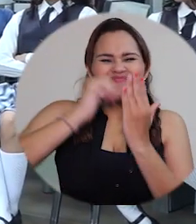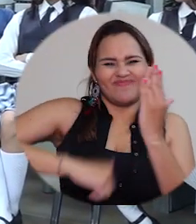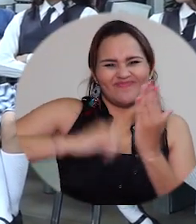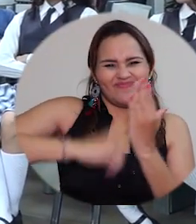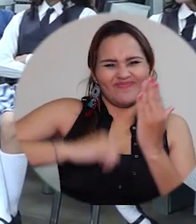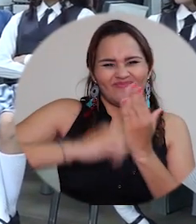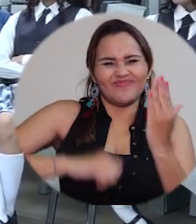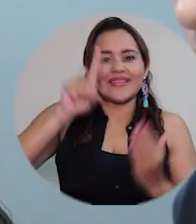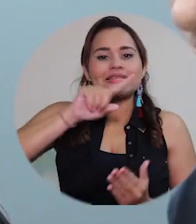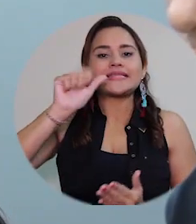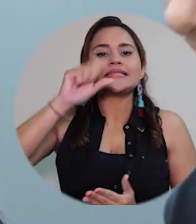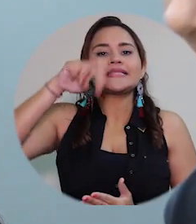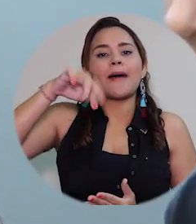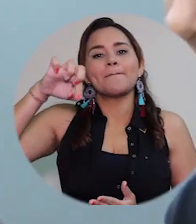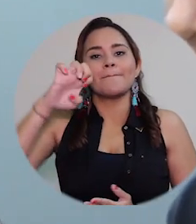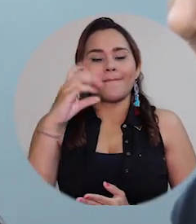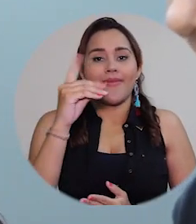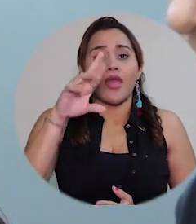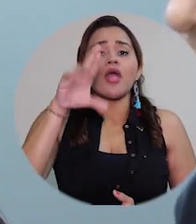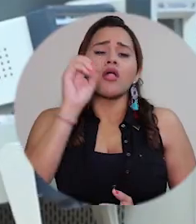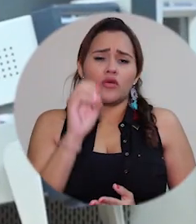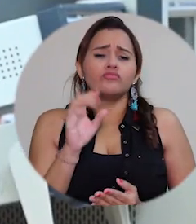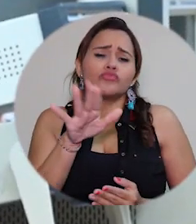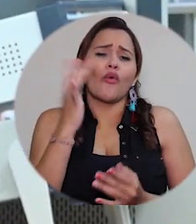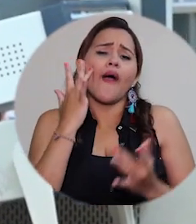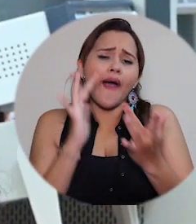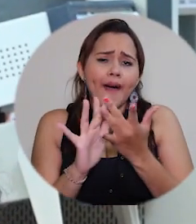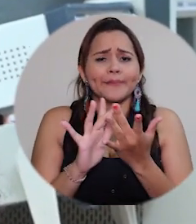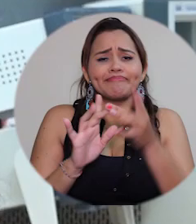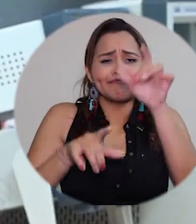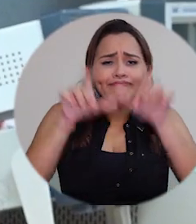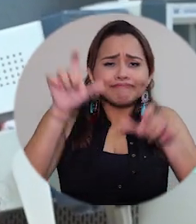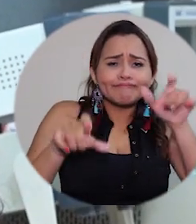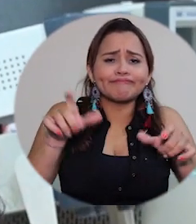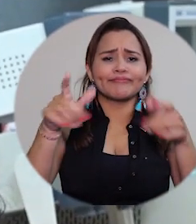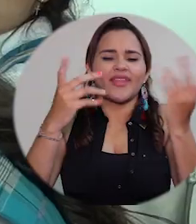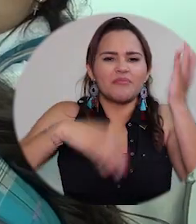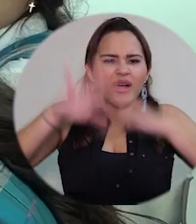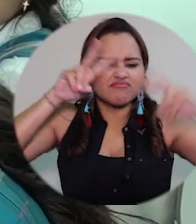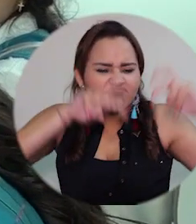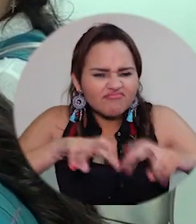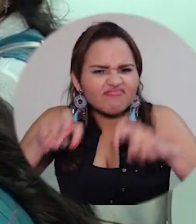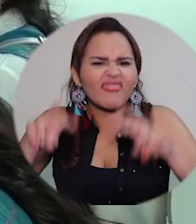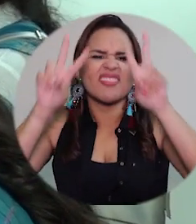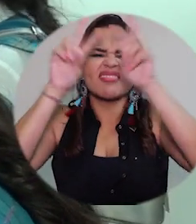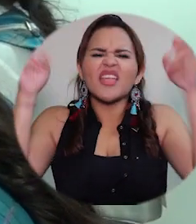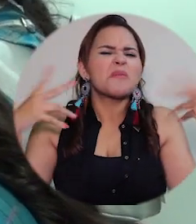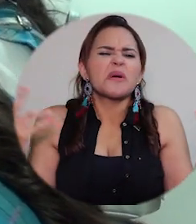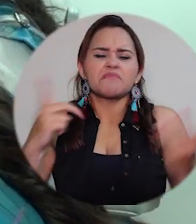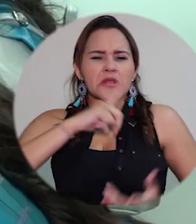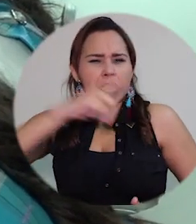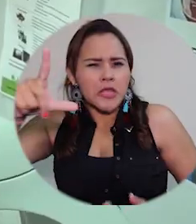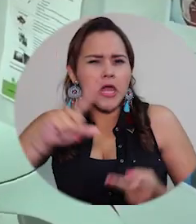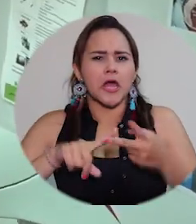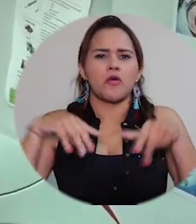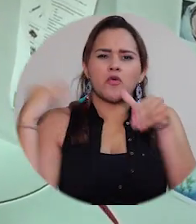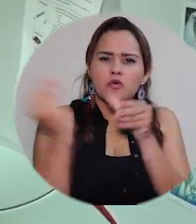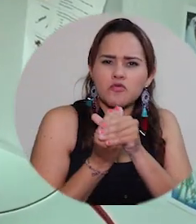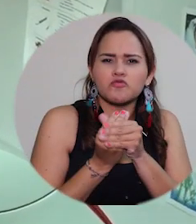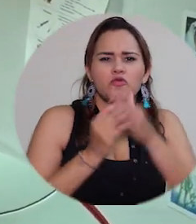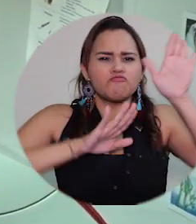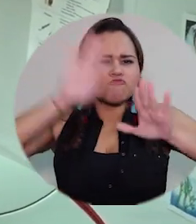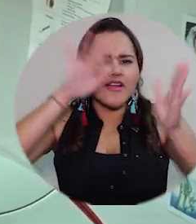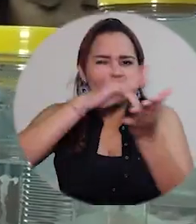como jóvenes de la escuela normal superior san pedro alejandrino que hacen parte de los semilleros de investigación cuyos trabajos giran en torno a la inclusión